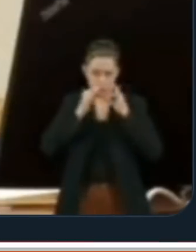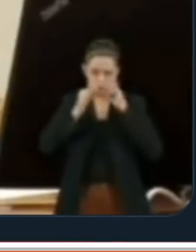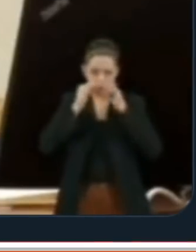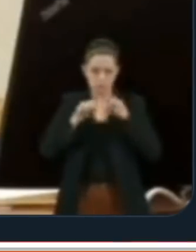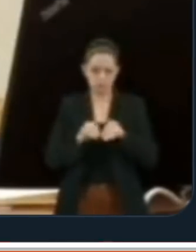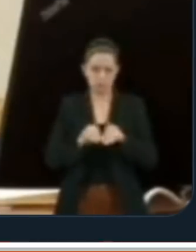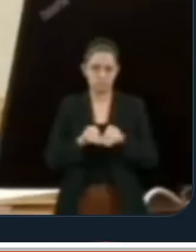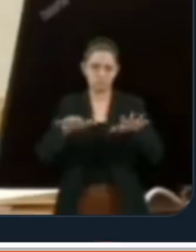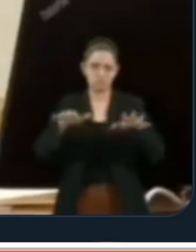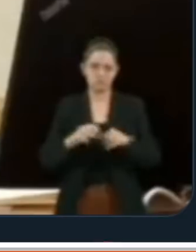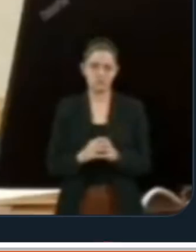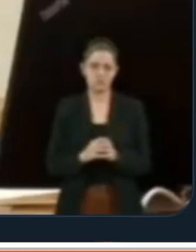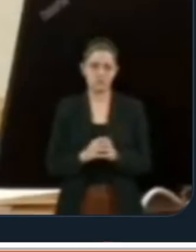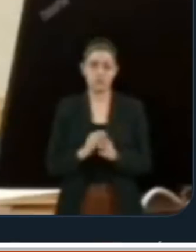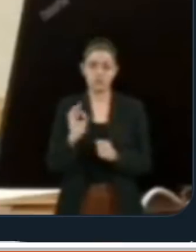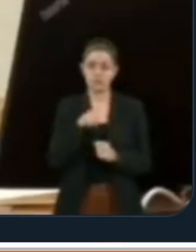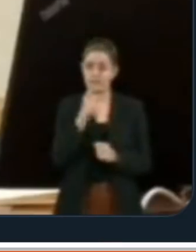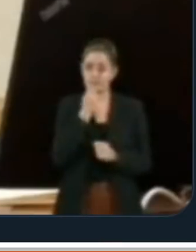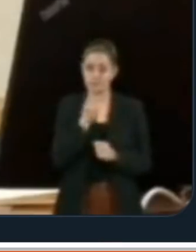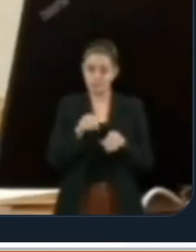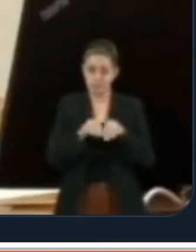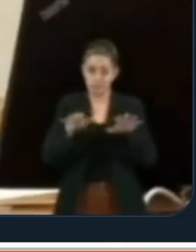está haciendo. Quien diga lo contrario,